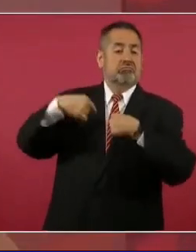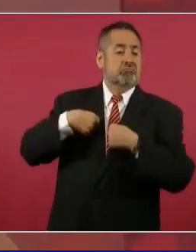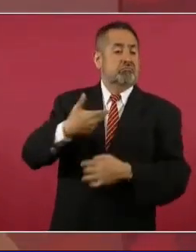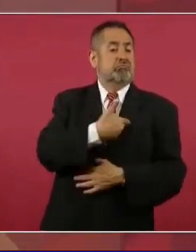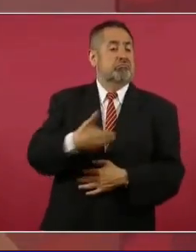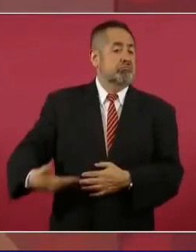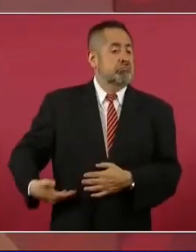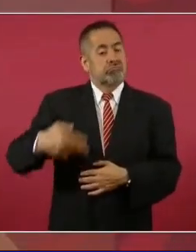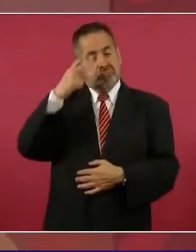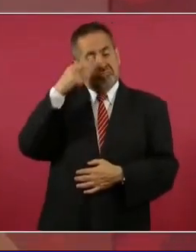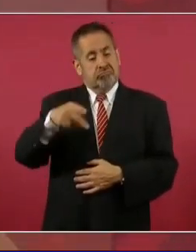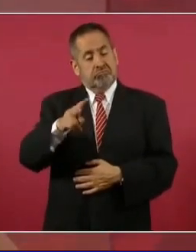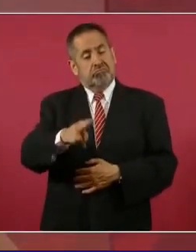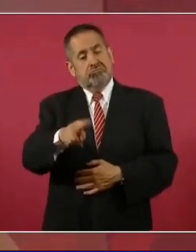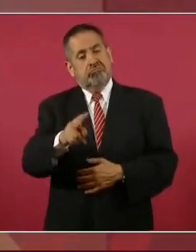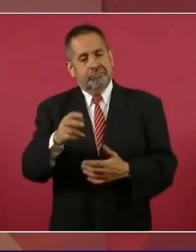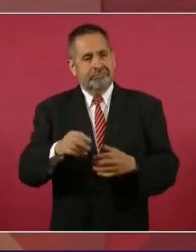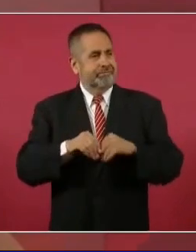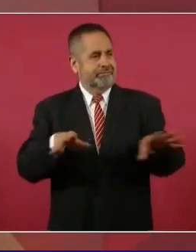México.